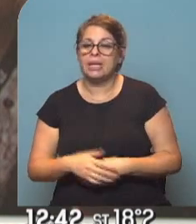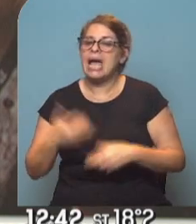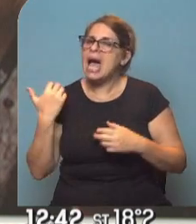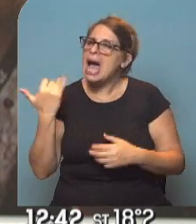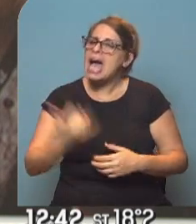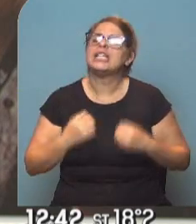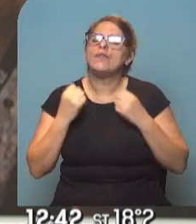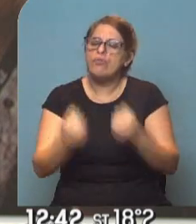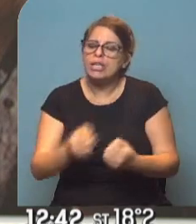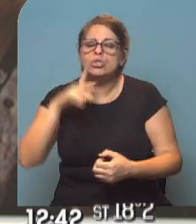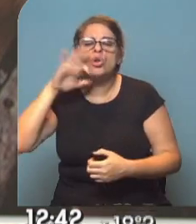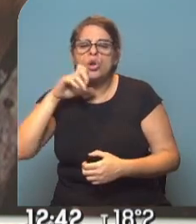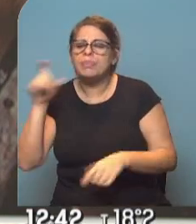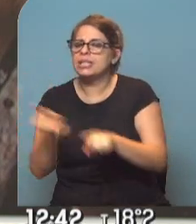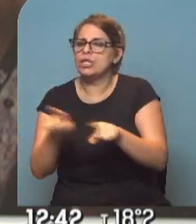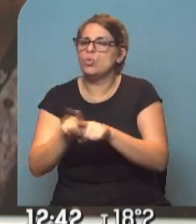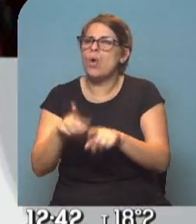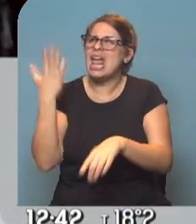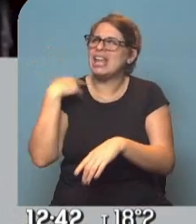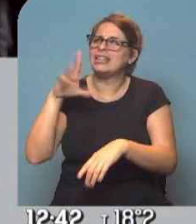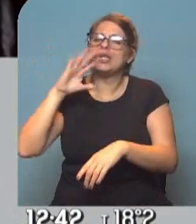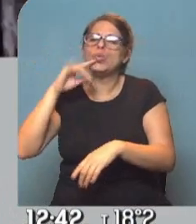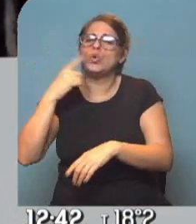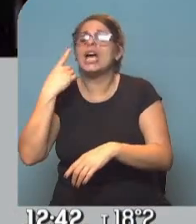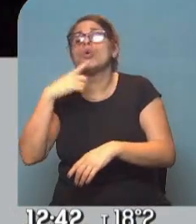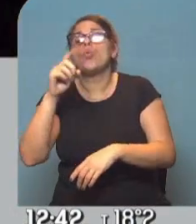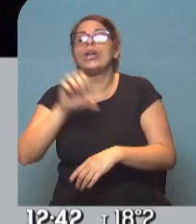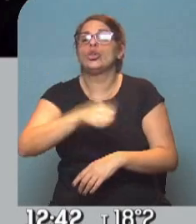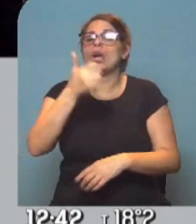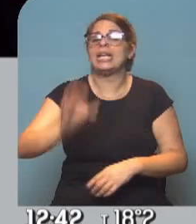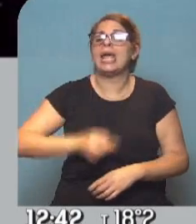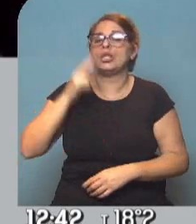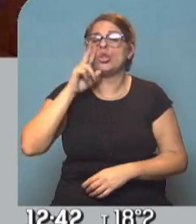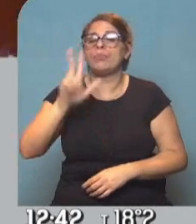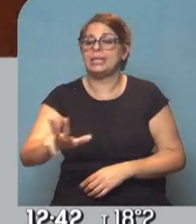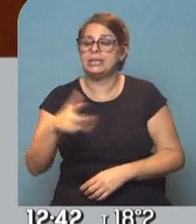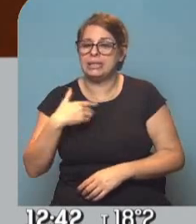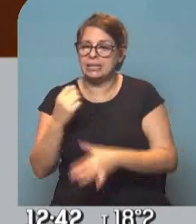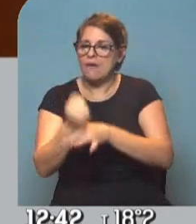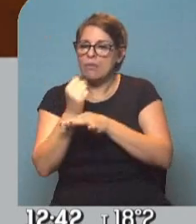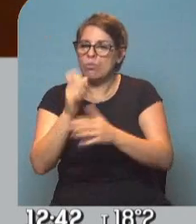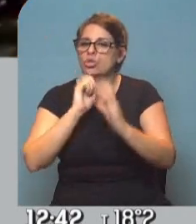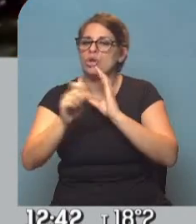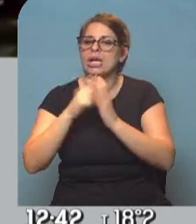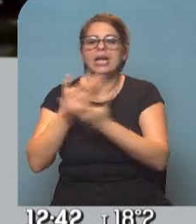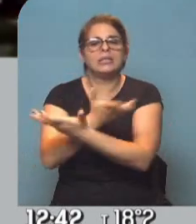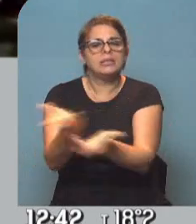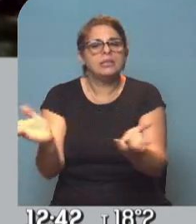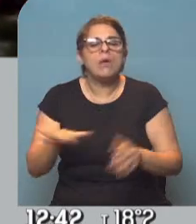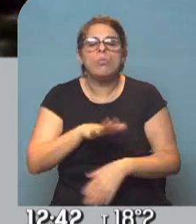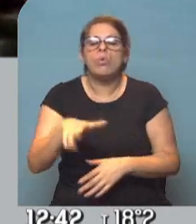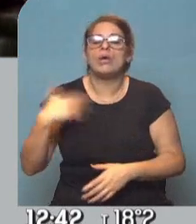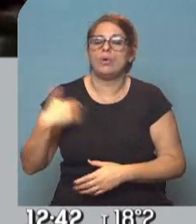esfuerzo de López Obrador similar al del primer Lula. Cuando Lula gana en 2003, que saca la famosa carta al pueblo brasileño, que es una profesión